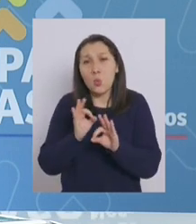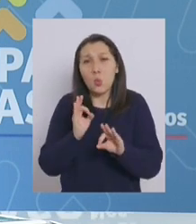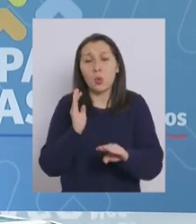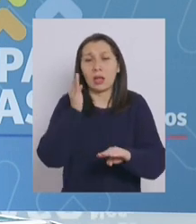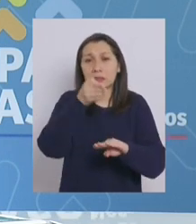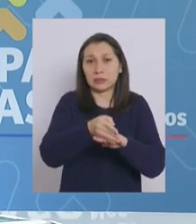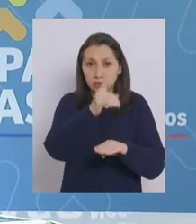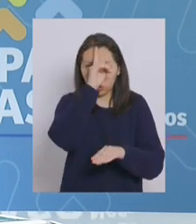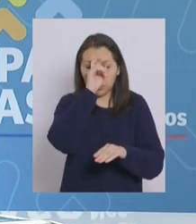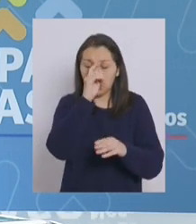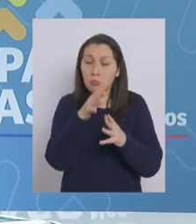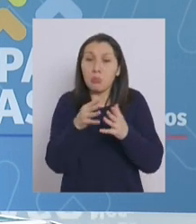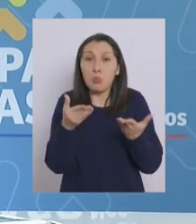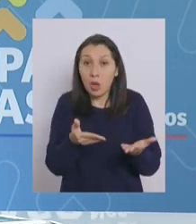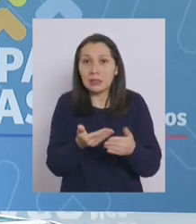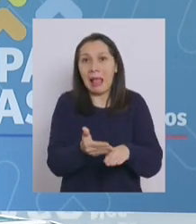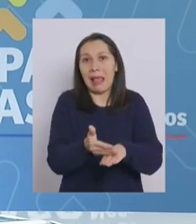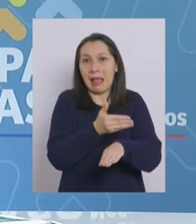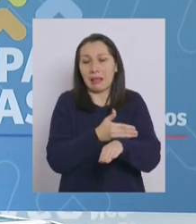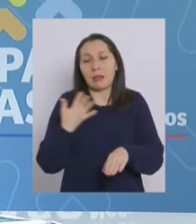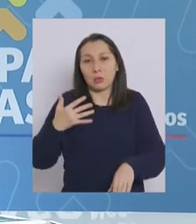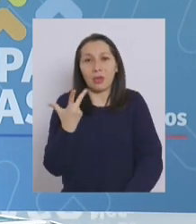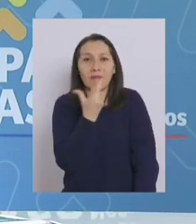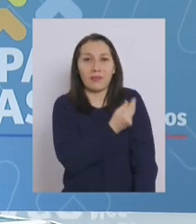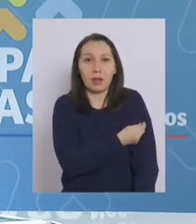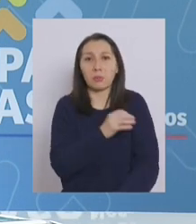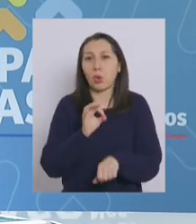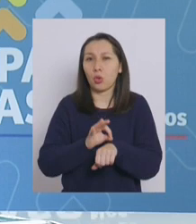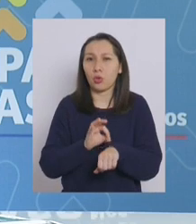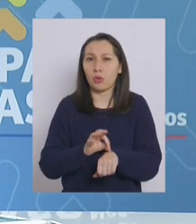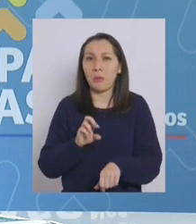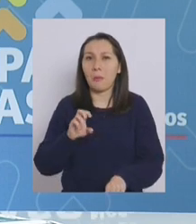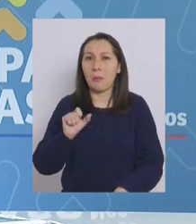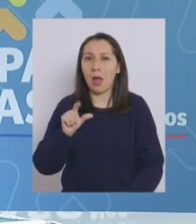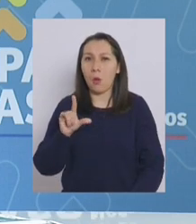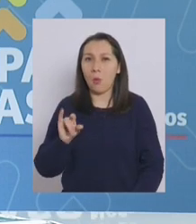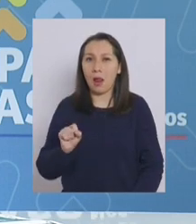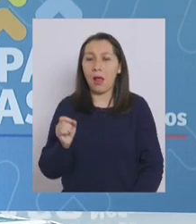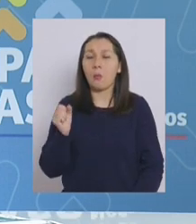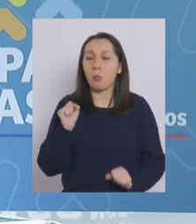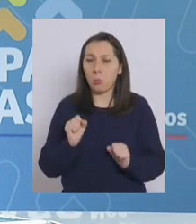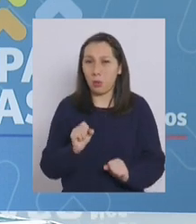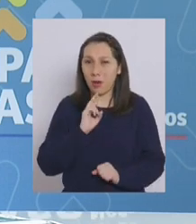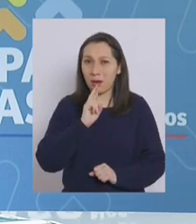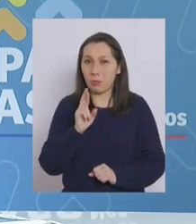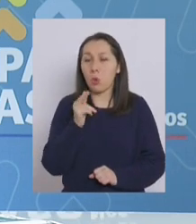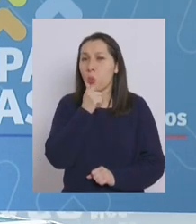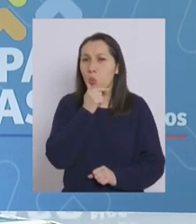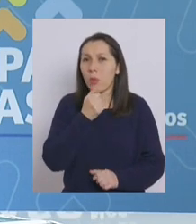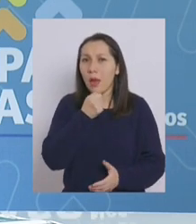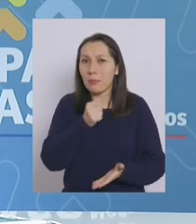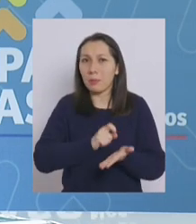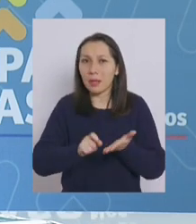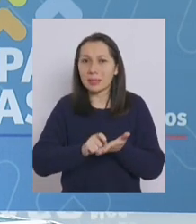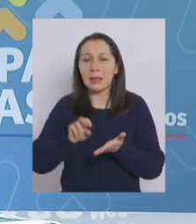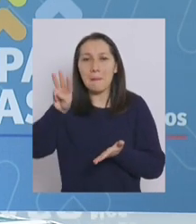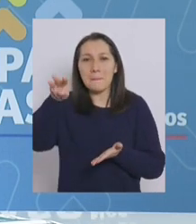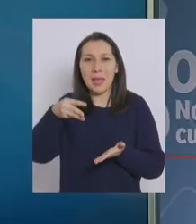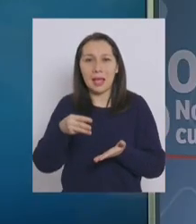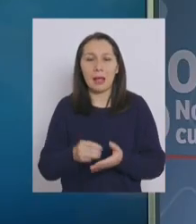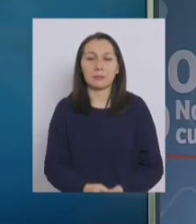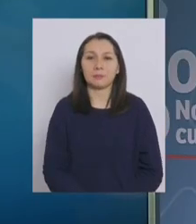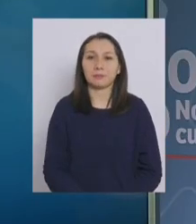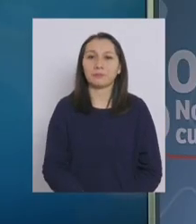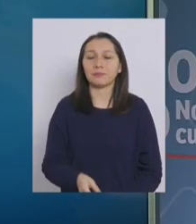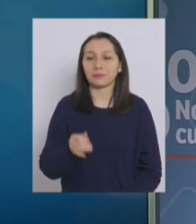por lo tanto es tan importante vacunarse. Doctora Paula Daza, por favor, si puede responder a esta inquietud de la periodista de Mega.